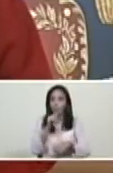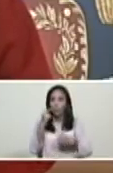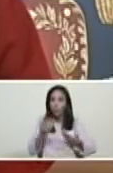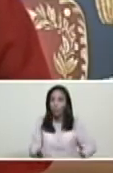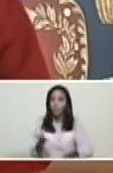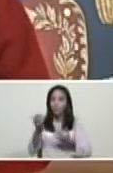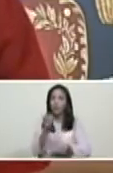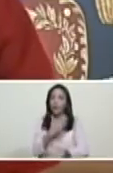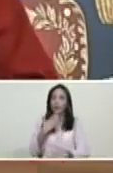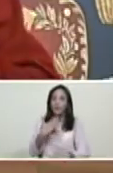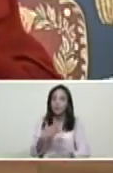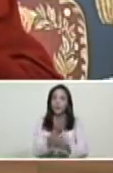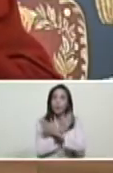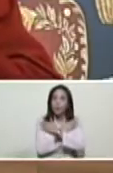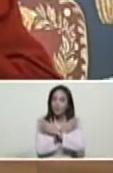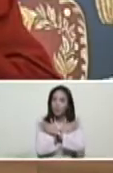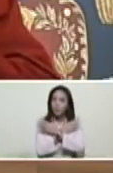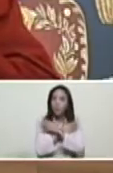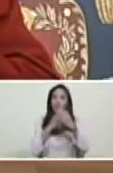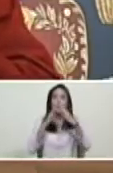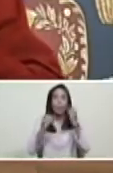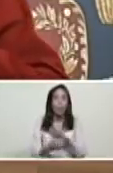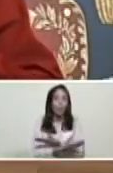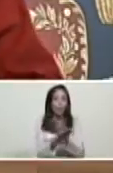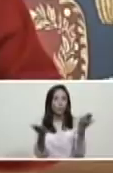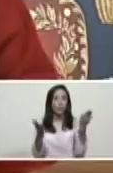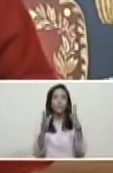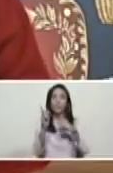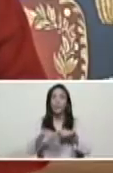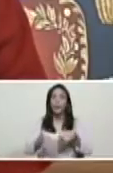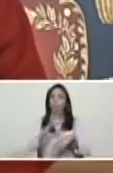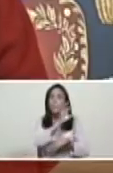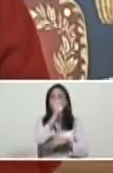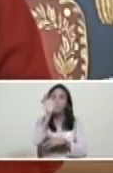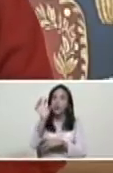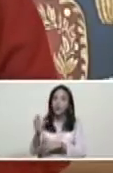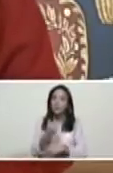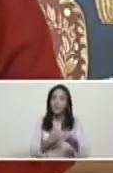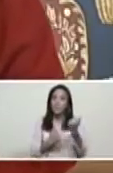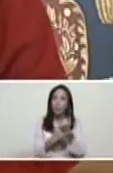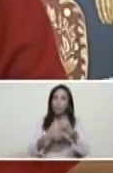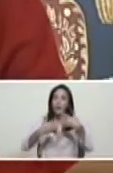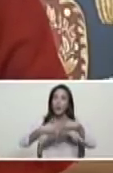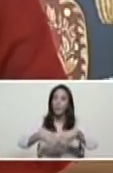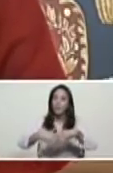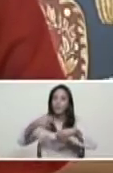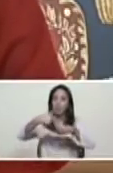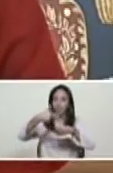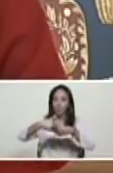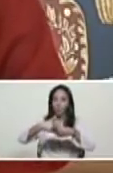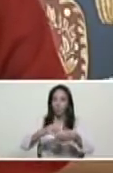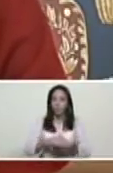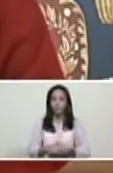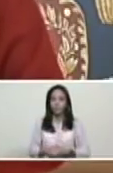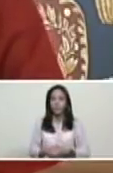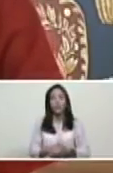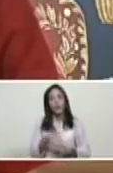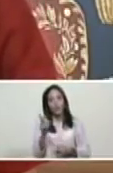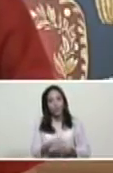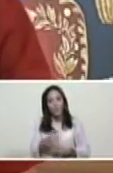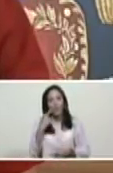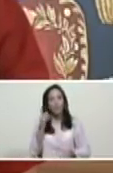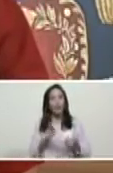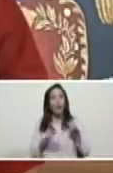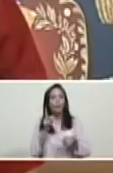nuestras felicitaciones a todos los países socios de la OPEP y a todos los países socios también,